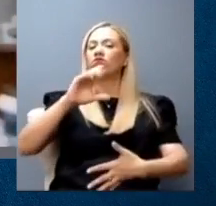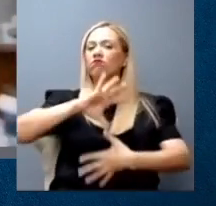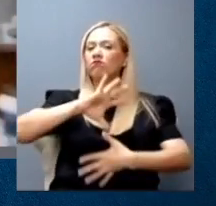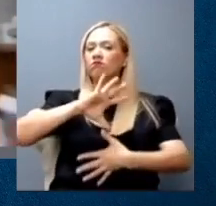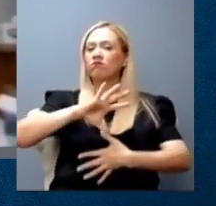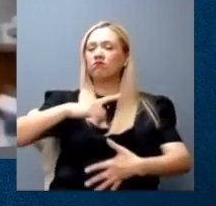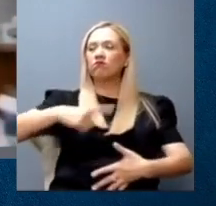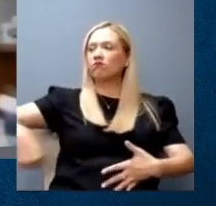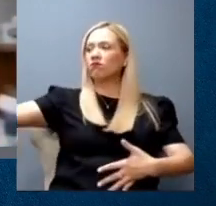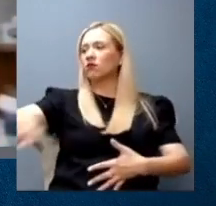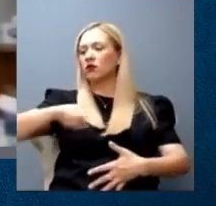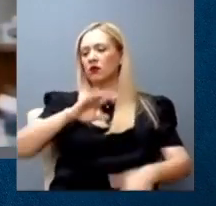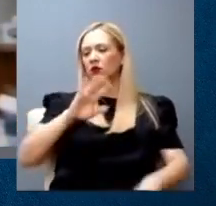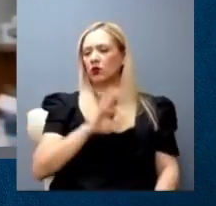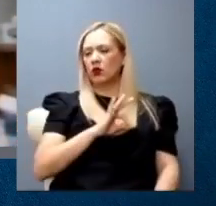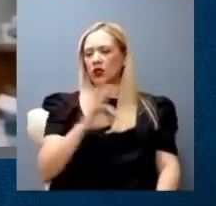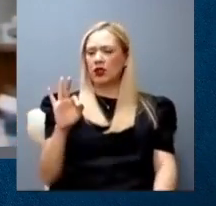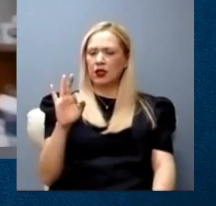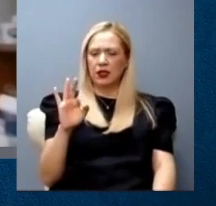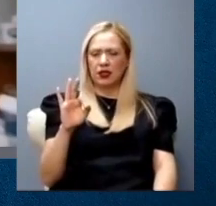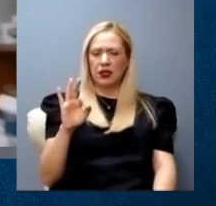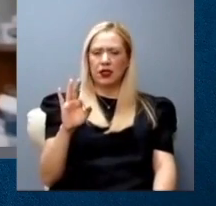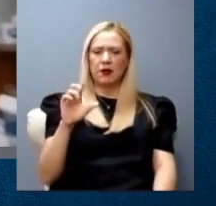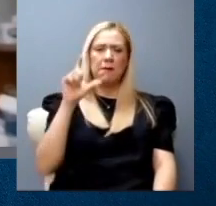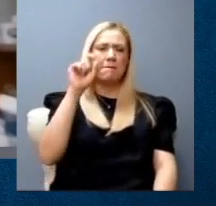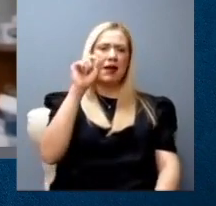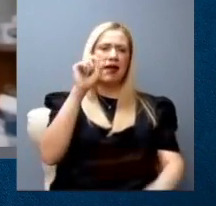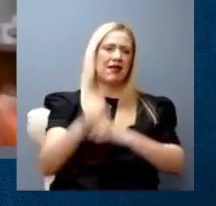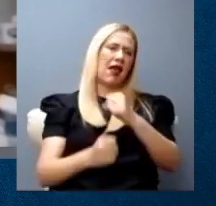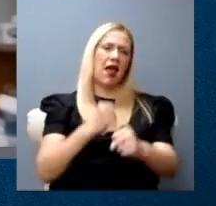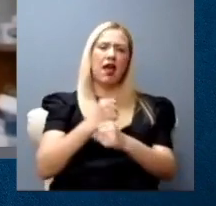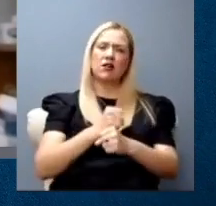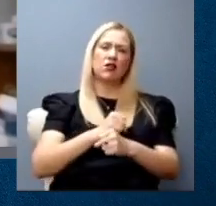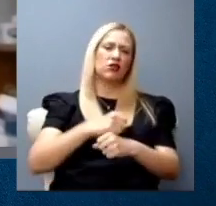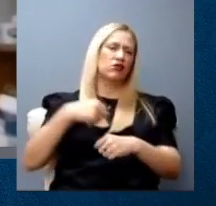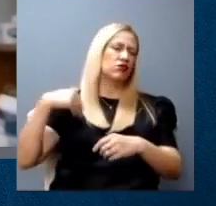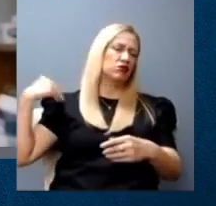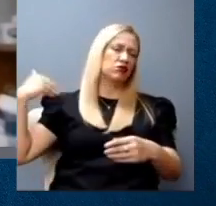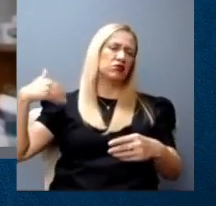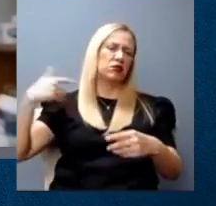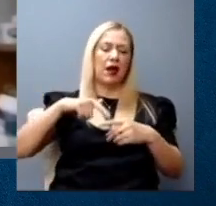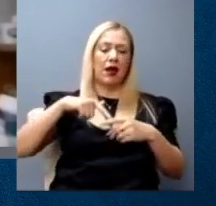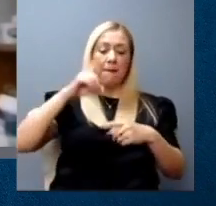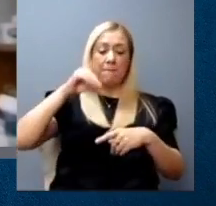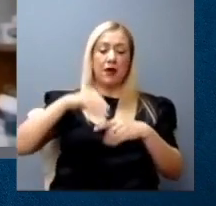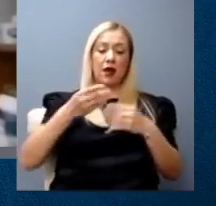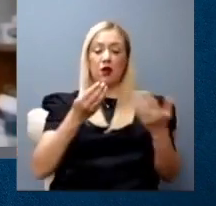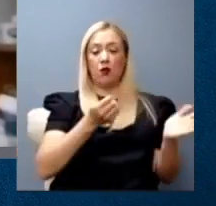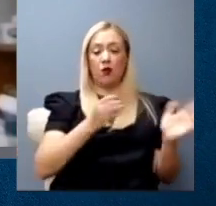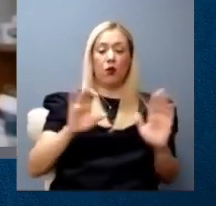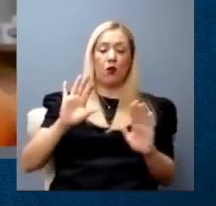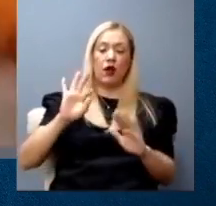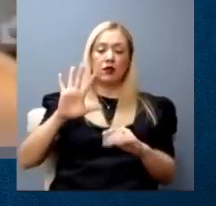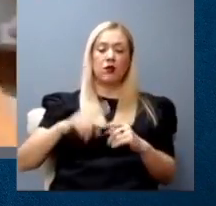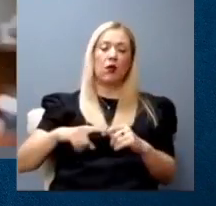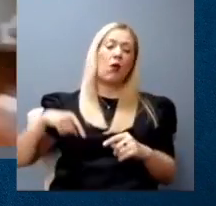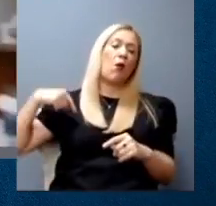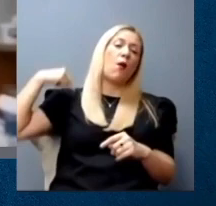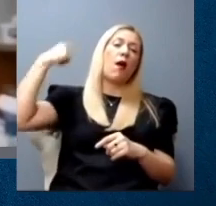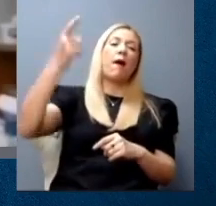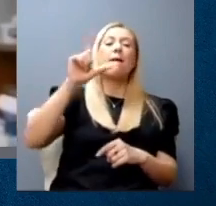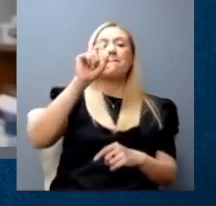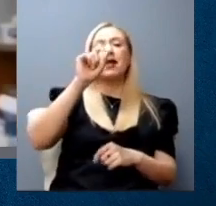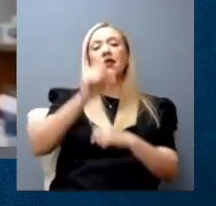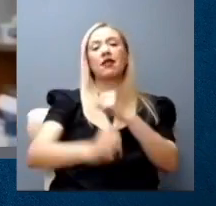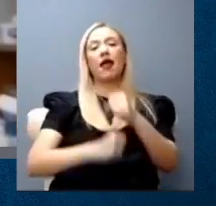de unas 2 décadas después, y que tenemos una jurisprudencia que va a comenzar incluso unas 2